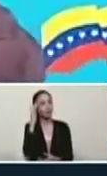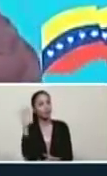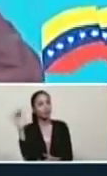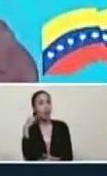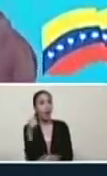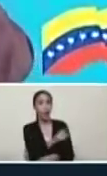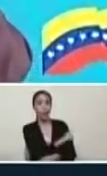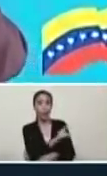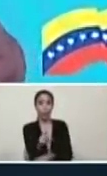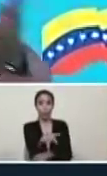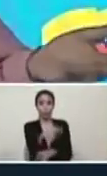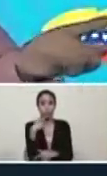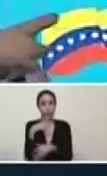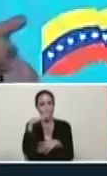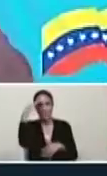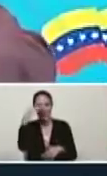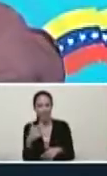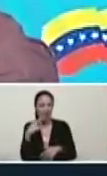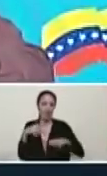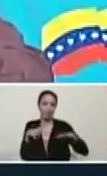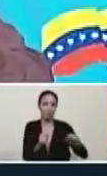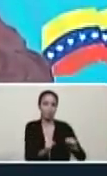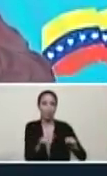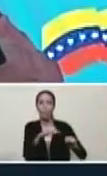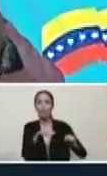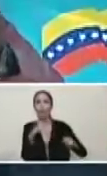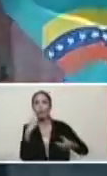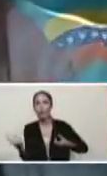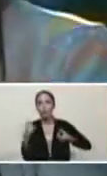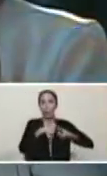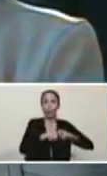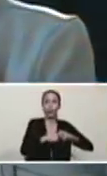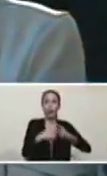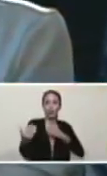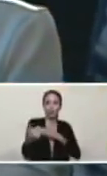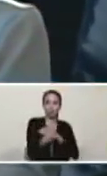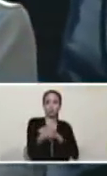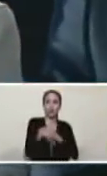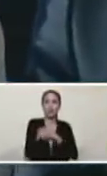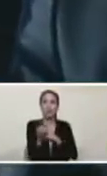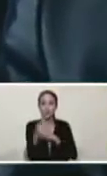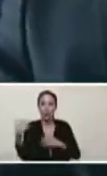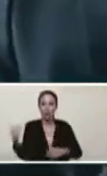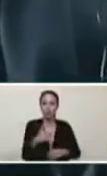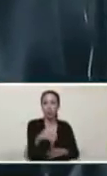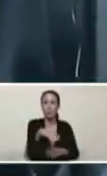una invasión militar. ¿Por dónde van a entrar? ¿Y por qué van a entrar?